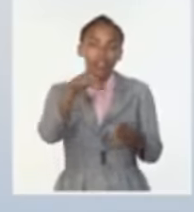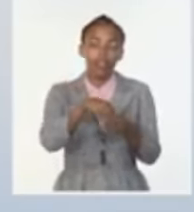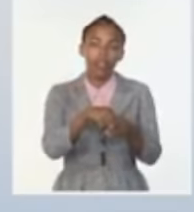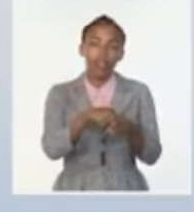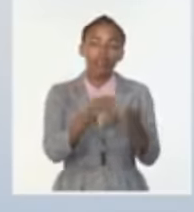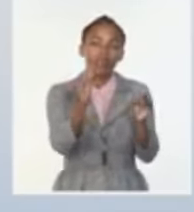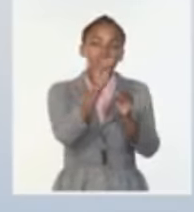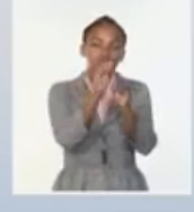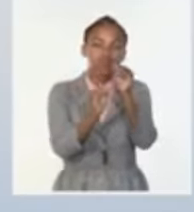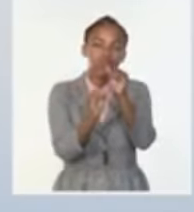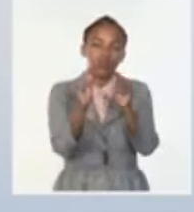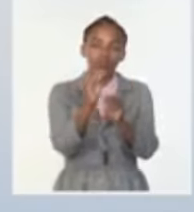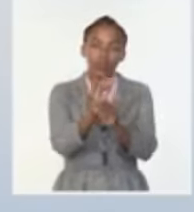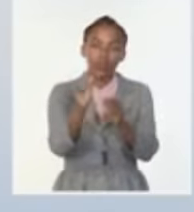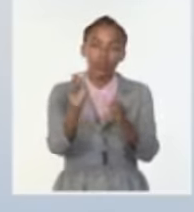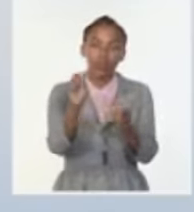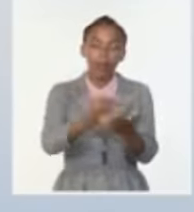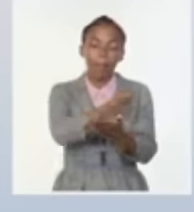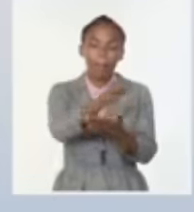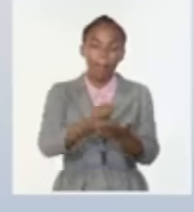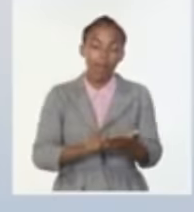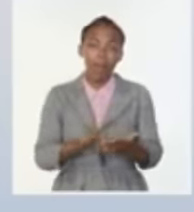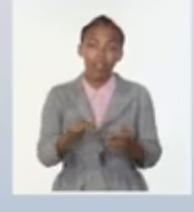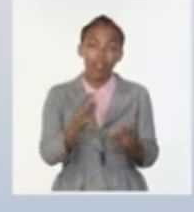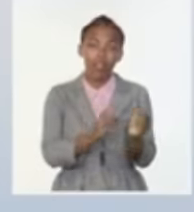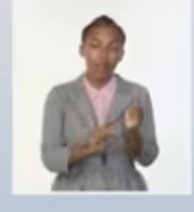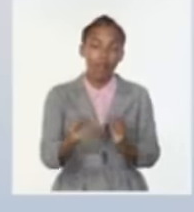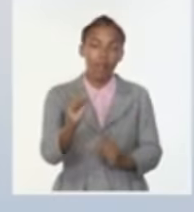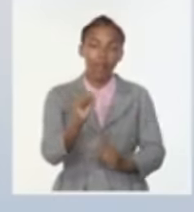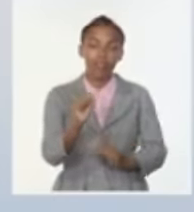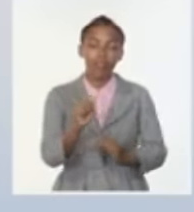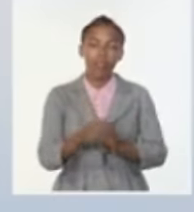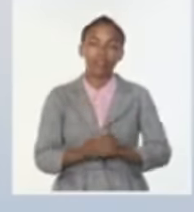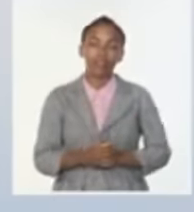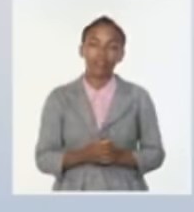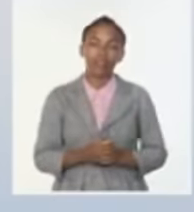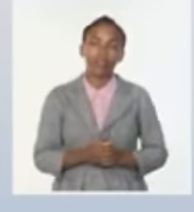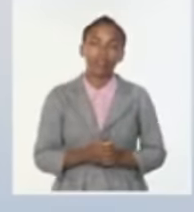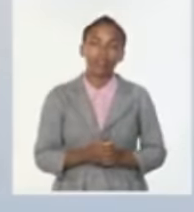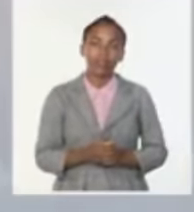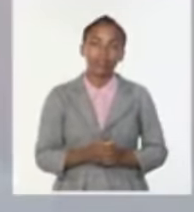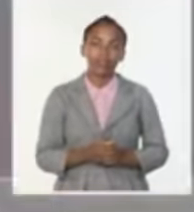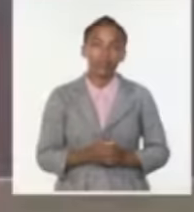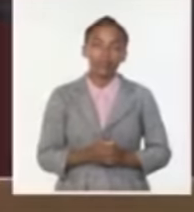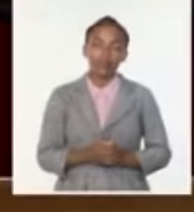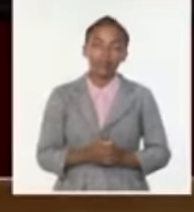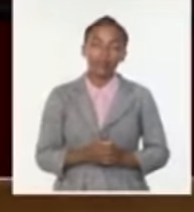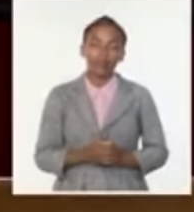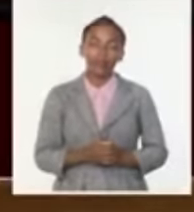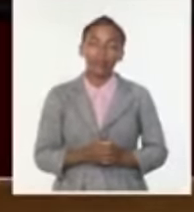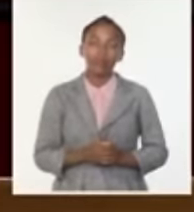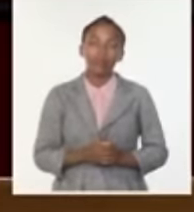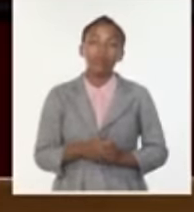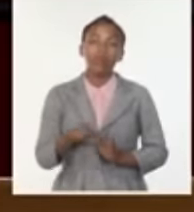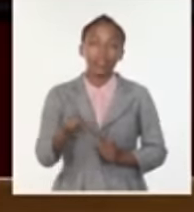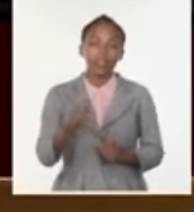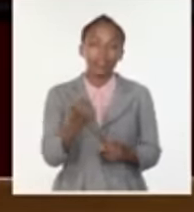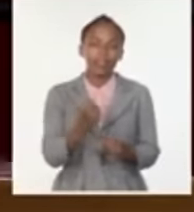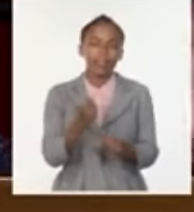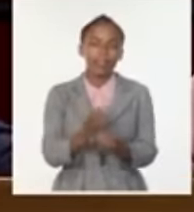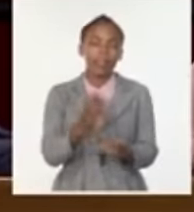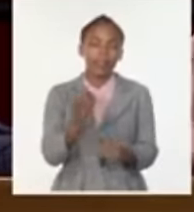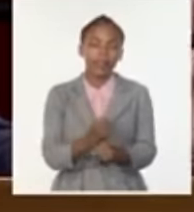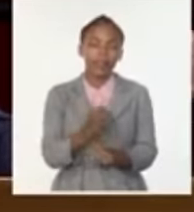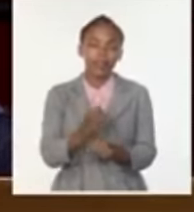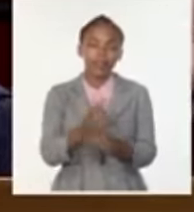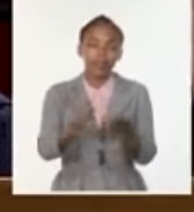normas. Incluso ha sido la prioridad que le dimos, antes de ya nacer totalmente el instituto, trabajen en las normas, pues